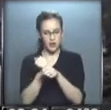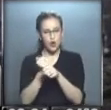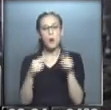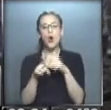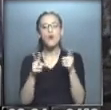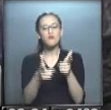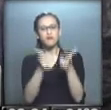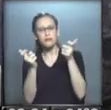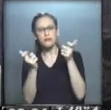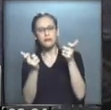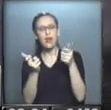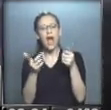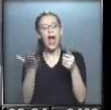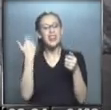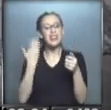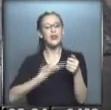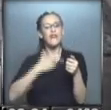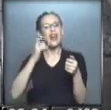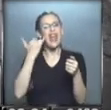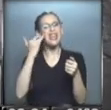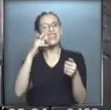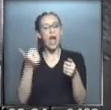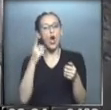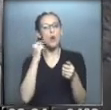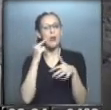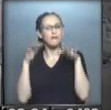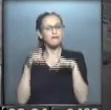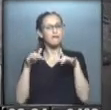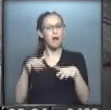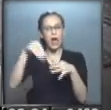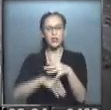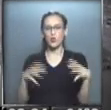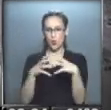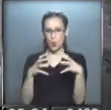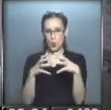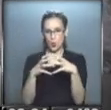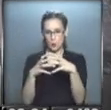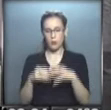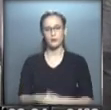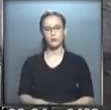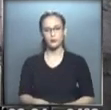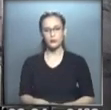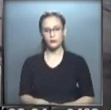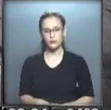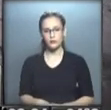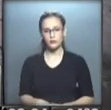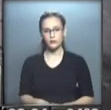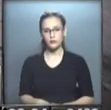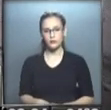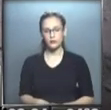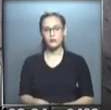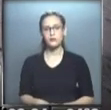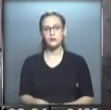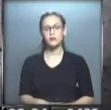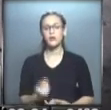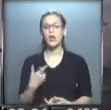bala con la que fue asesinado Mariano Ferreira, el militante del Partido Obrero. Locles actuaba como perito de parte de los acusados del crimen cuando arrojó